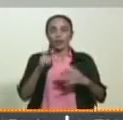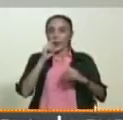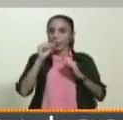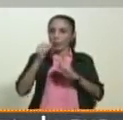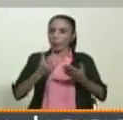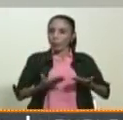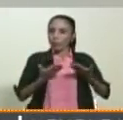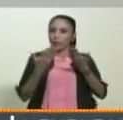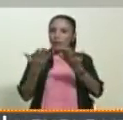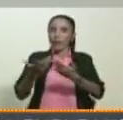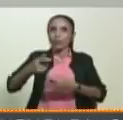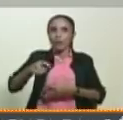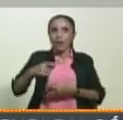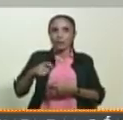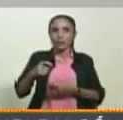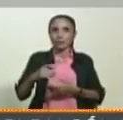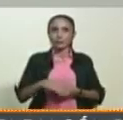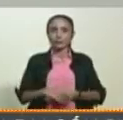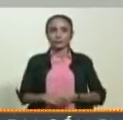Maduro.